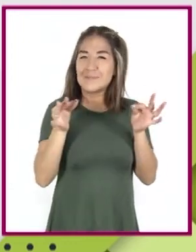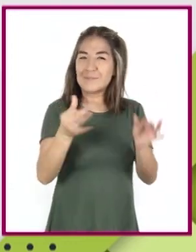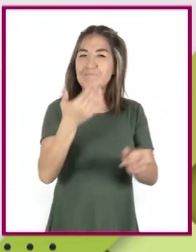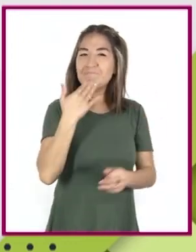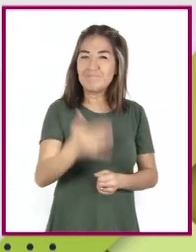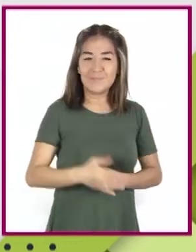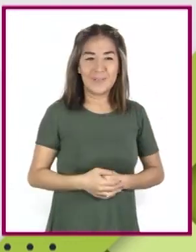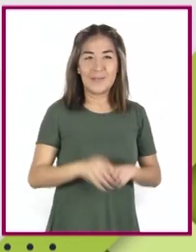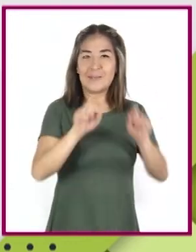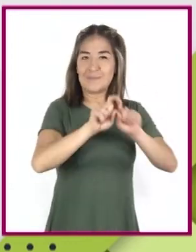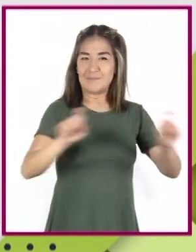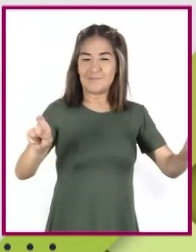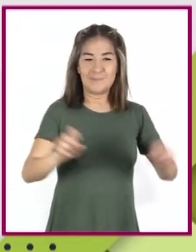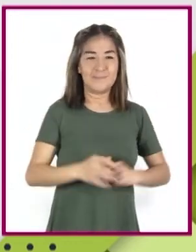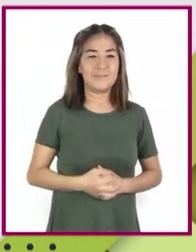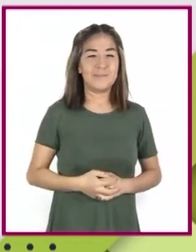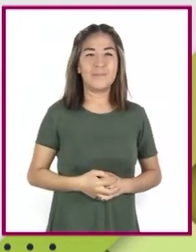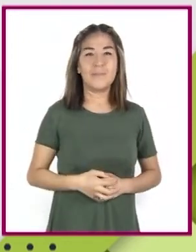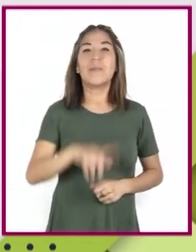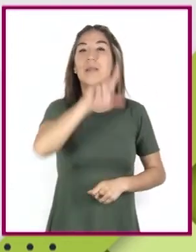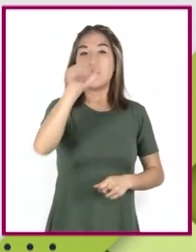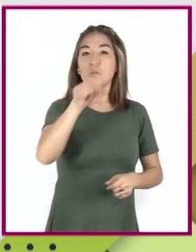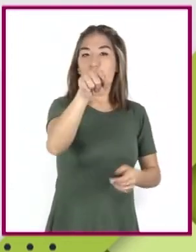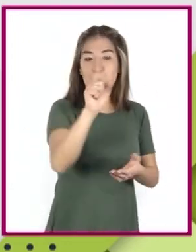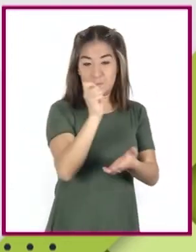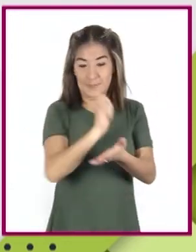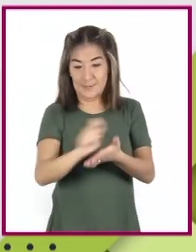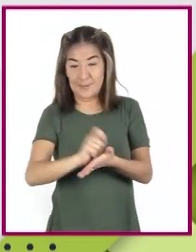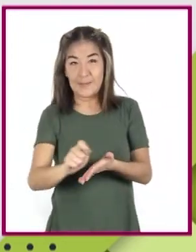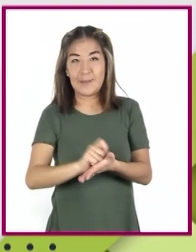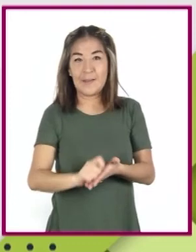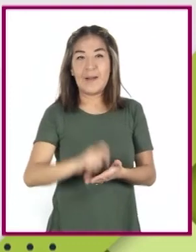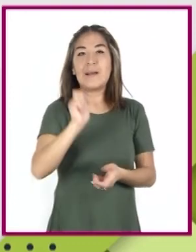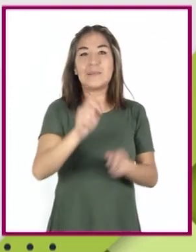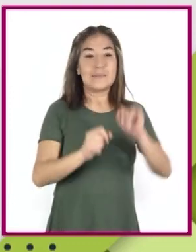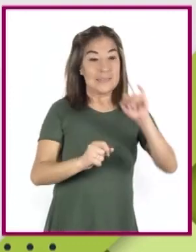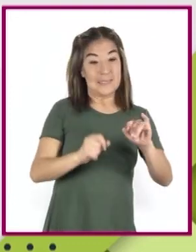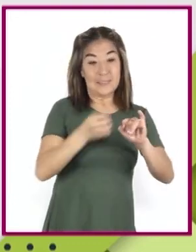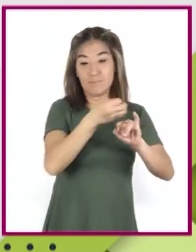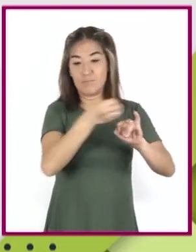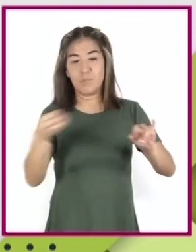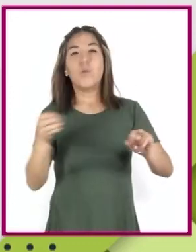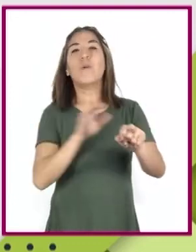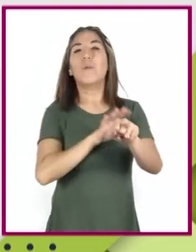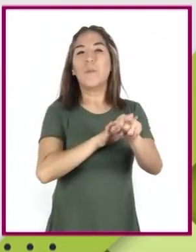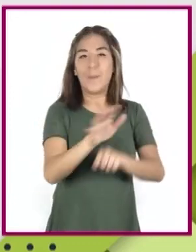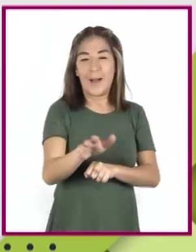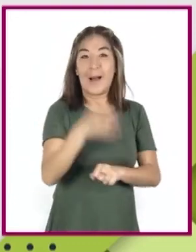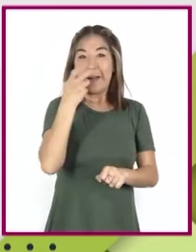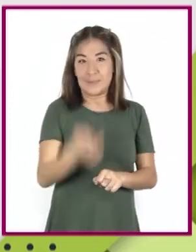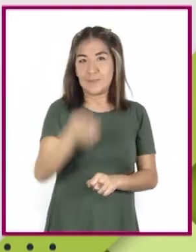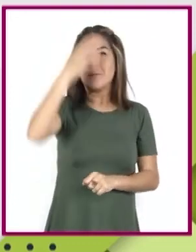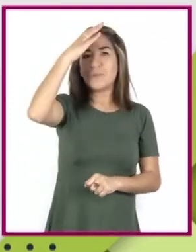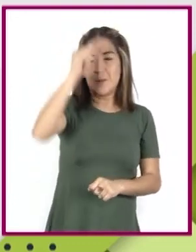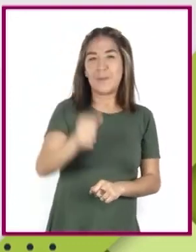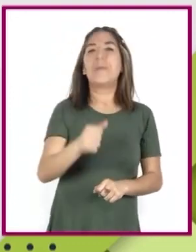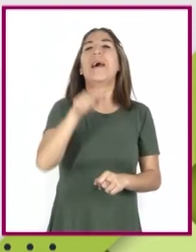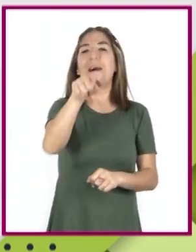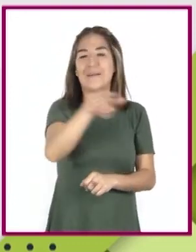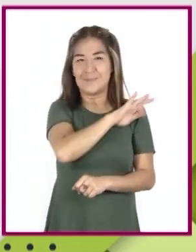esta frase sin sentido y escriban la letra siguiente a la letra I. Y así el concepto